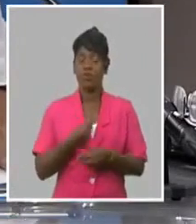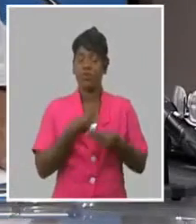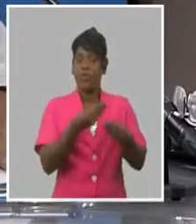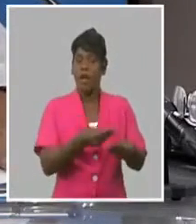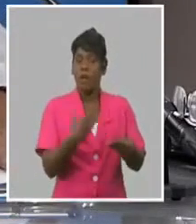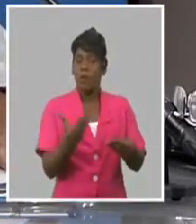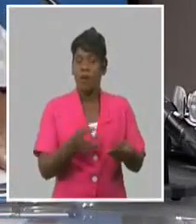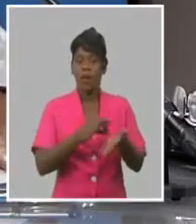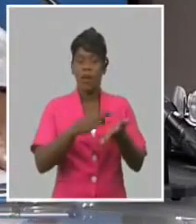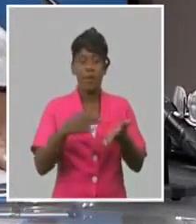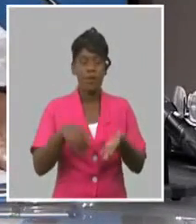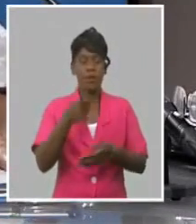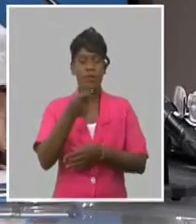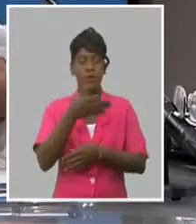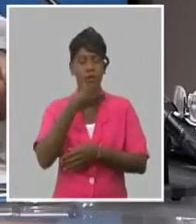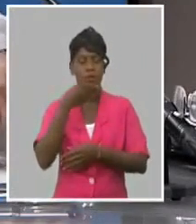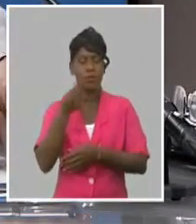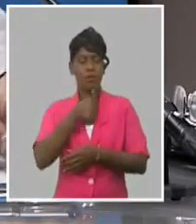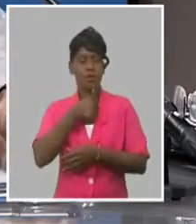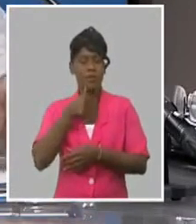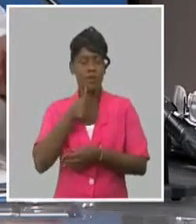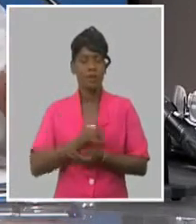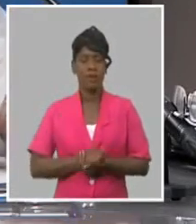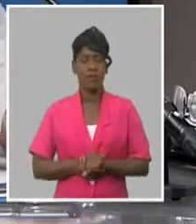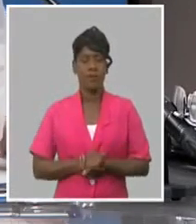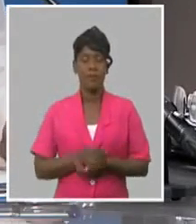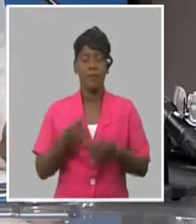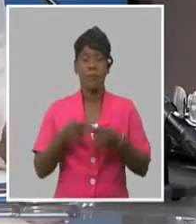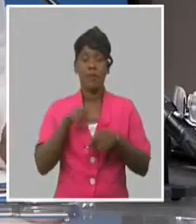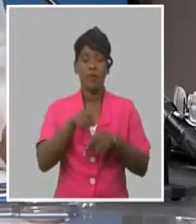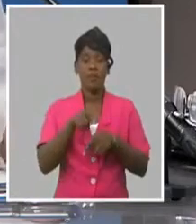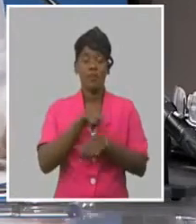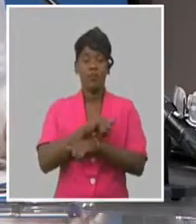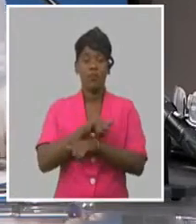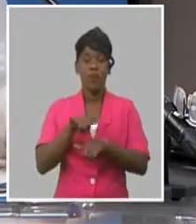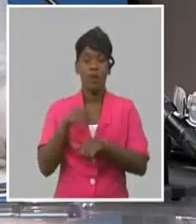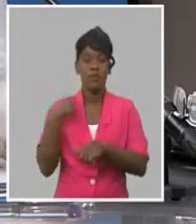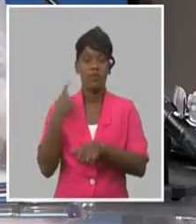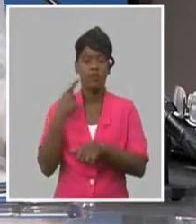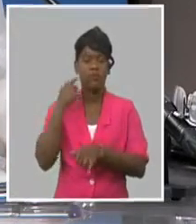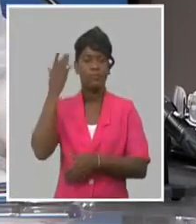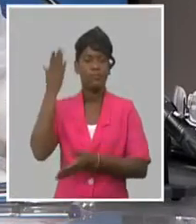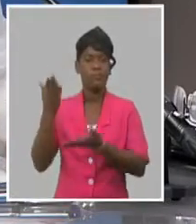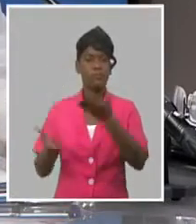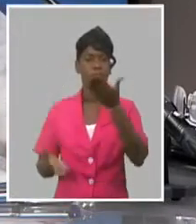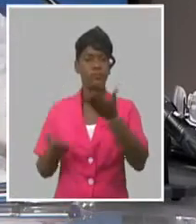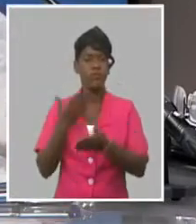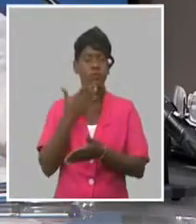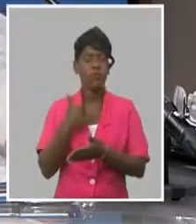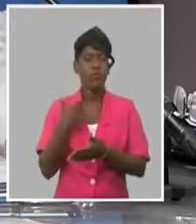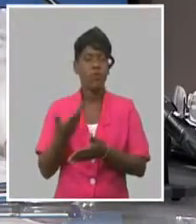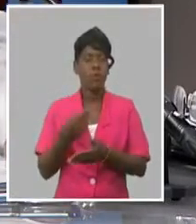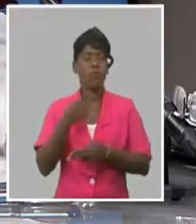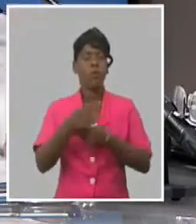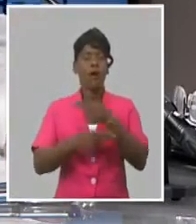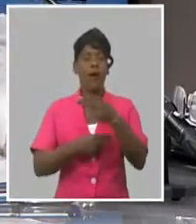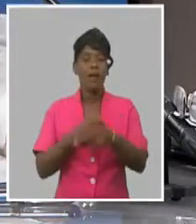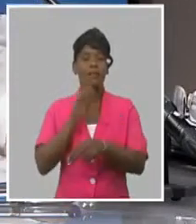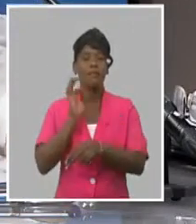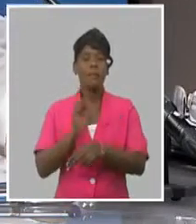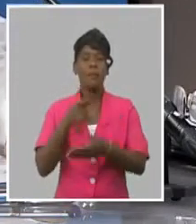esa canasta es el punto de referencia para la formación de precios